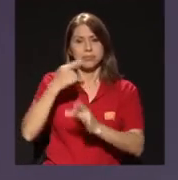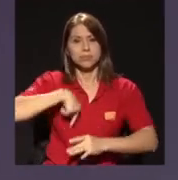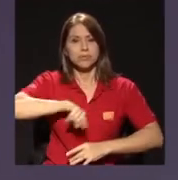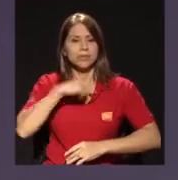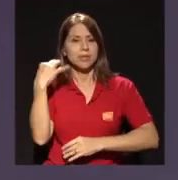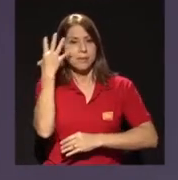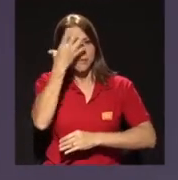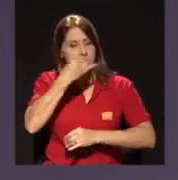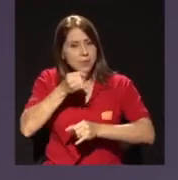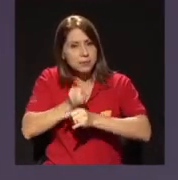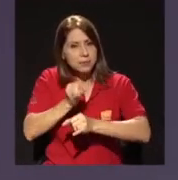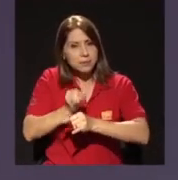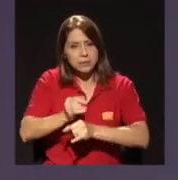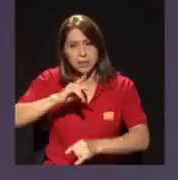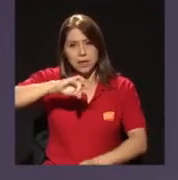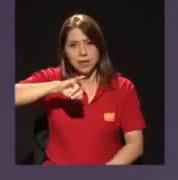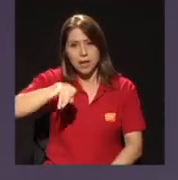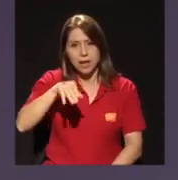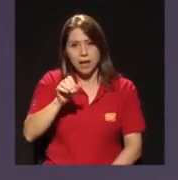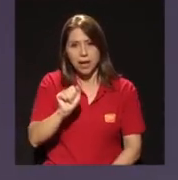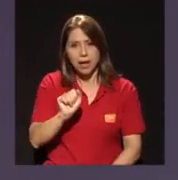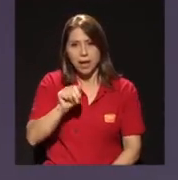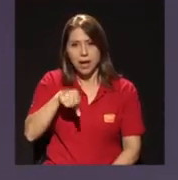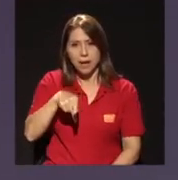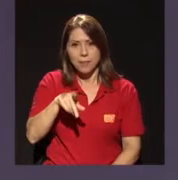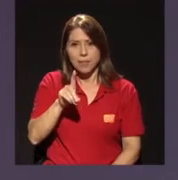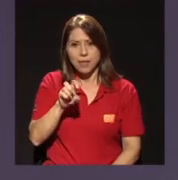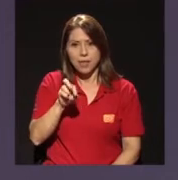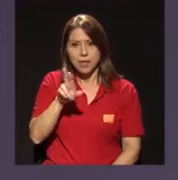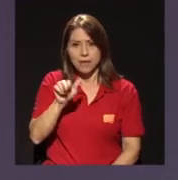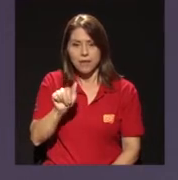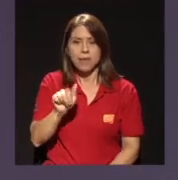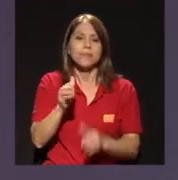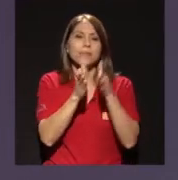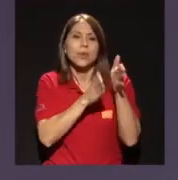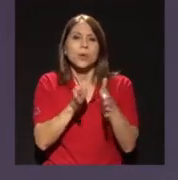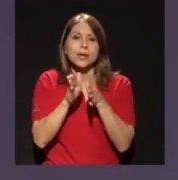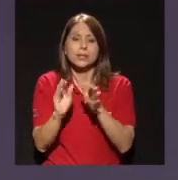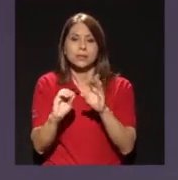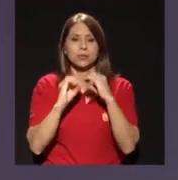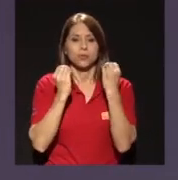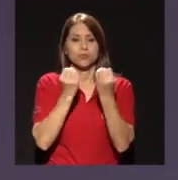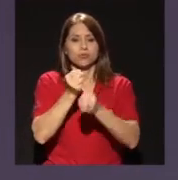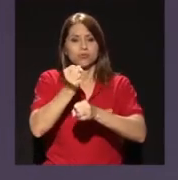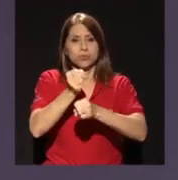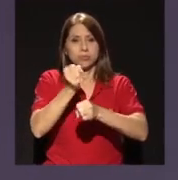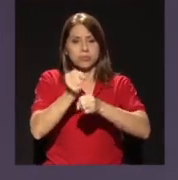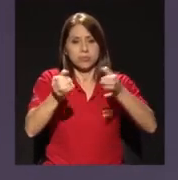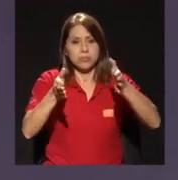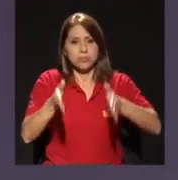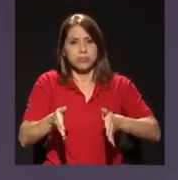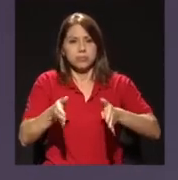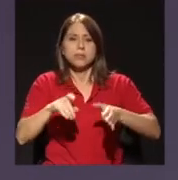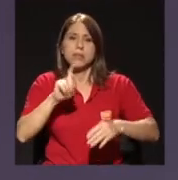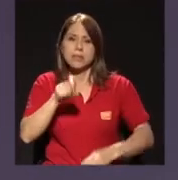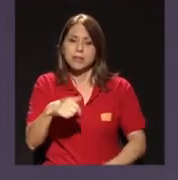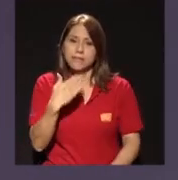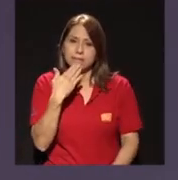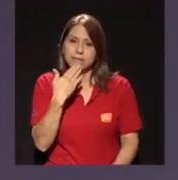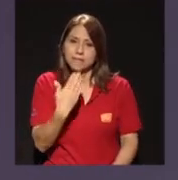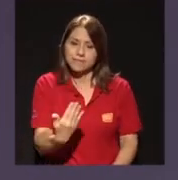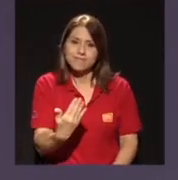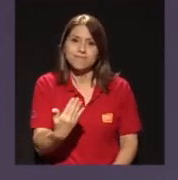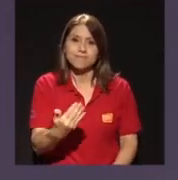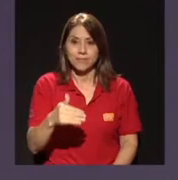que es Habdeba. Como parte de la organización sindical, debemos agradecer por lo menos a esta parte